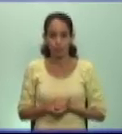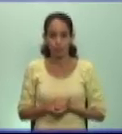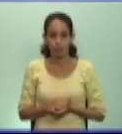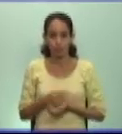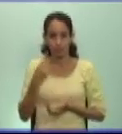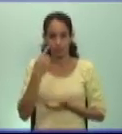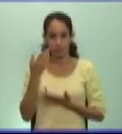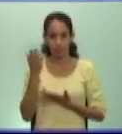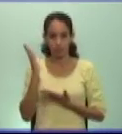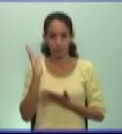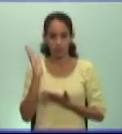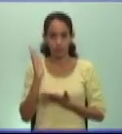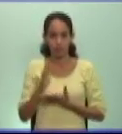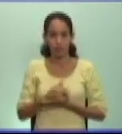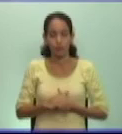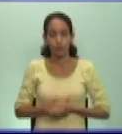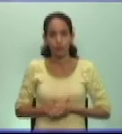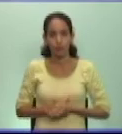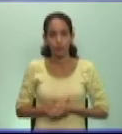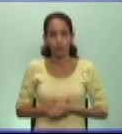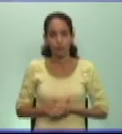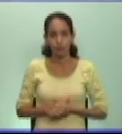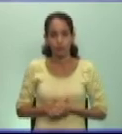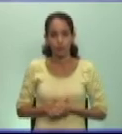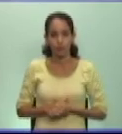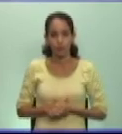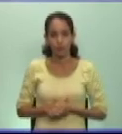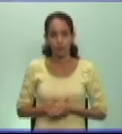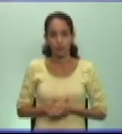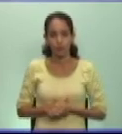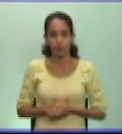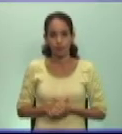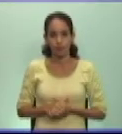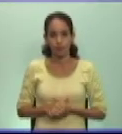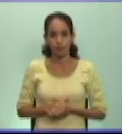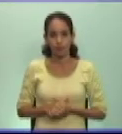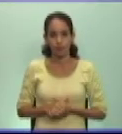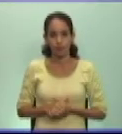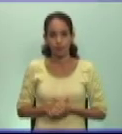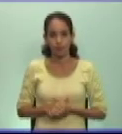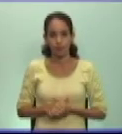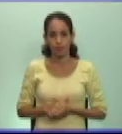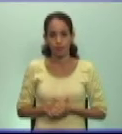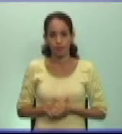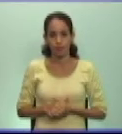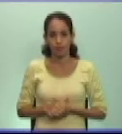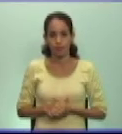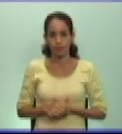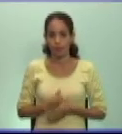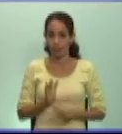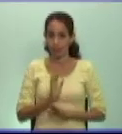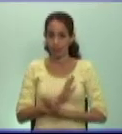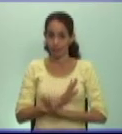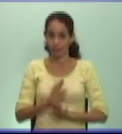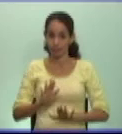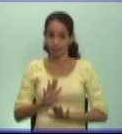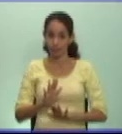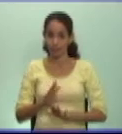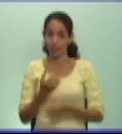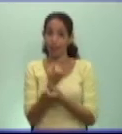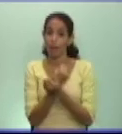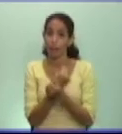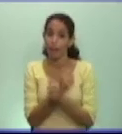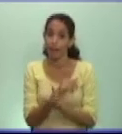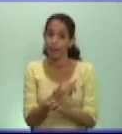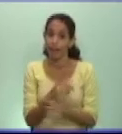año 90, la guerra de las Malvinas y todos estos elementos. Y ya al final, bueno, el peligro norteamericano que lo vimos en la clase